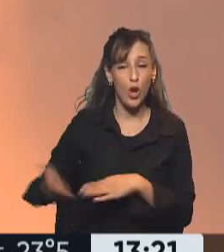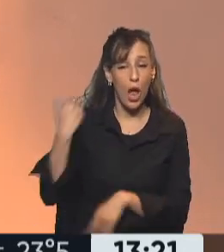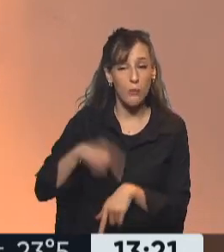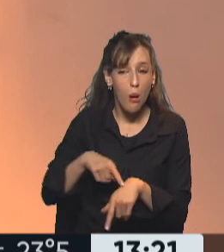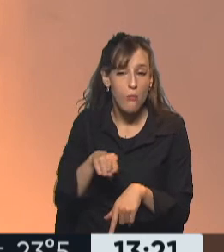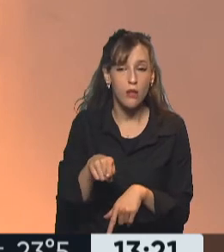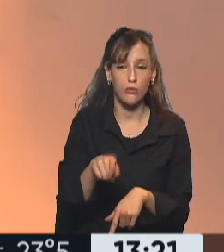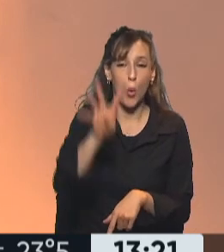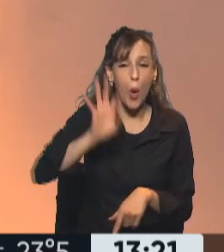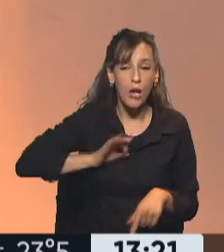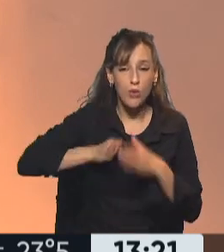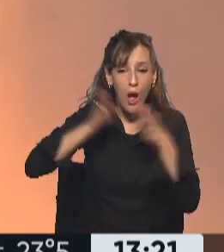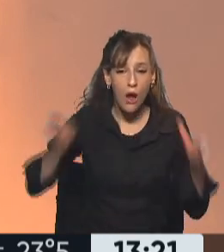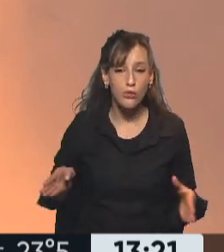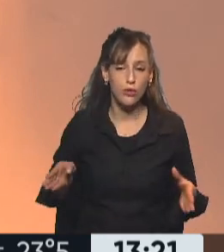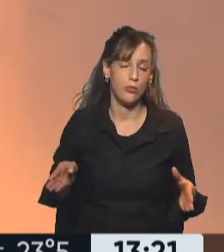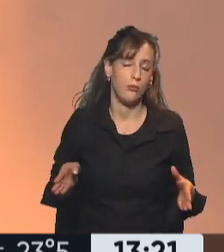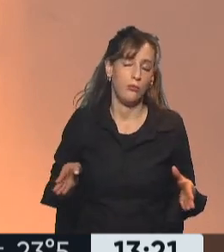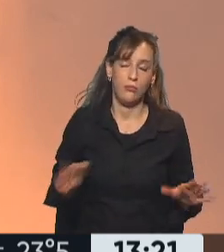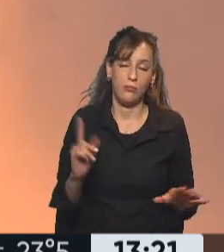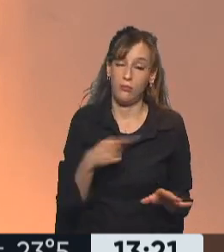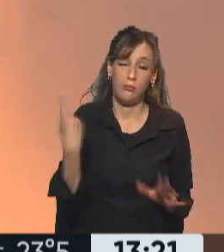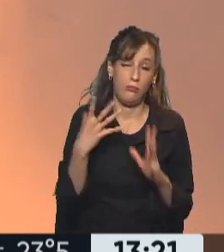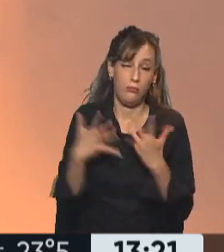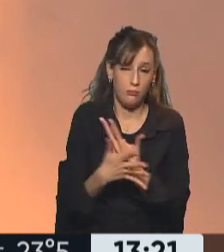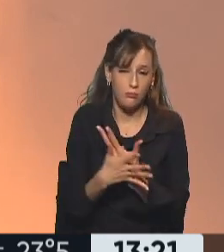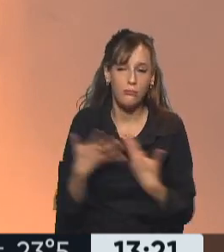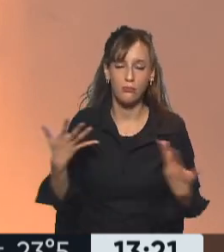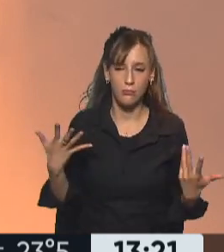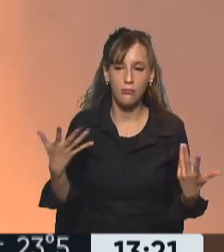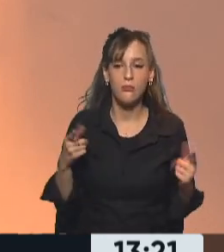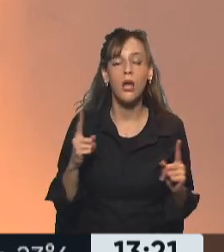esos 4 años, y de alguna manera era también una